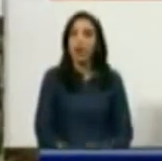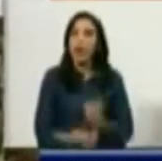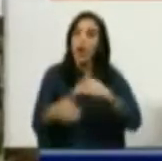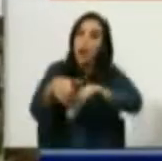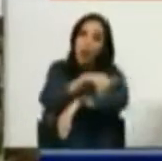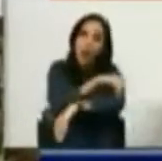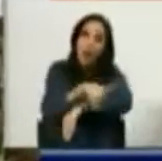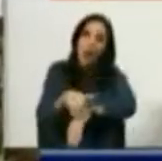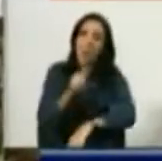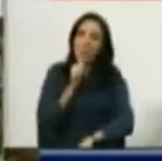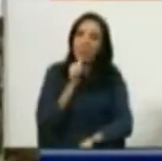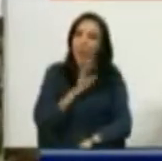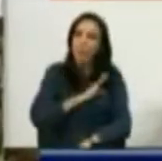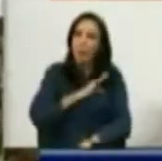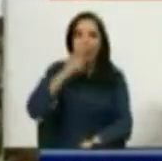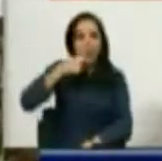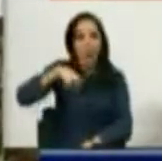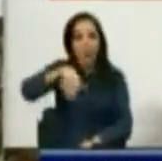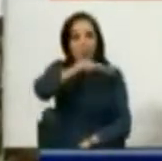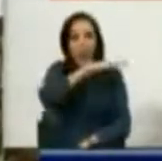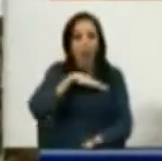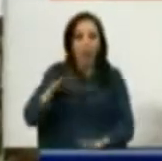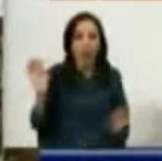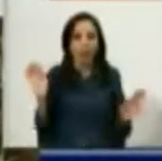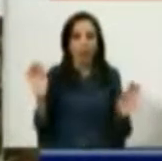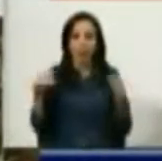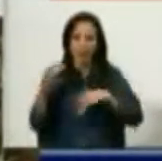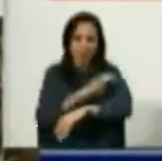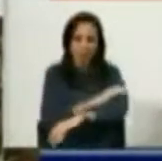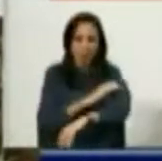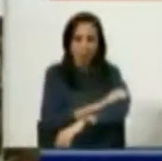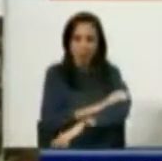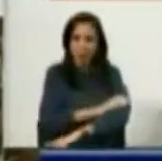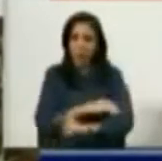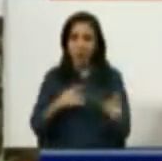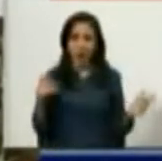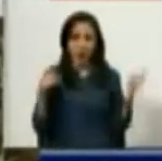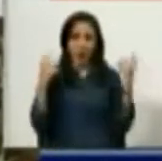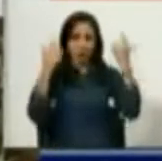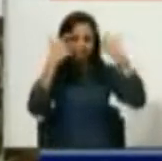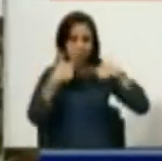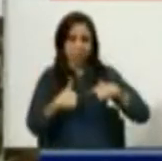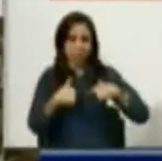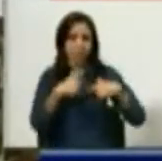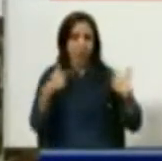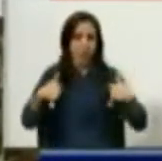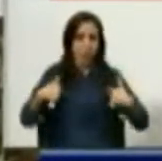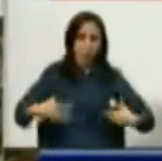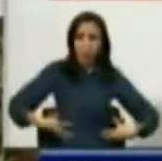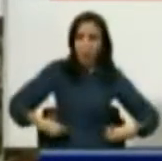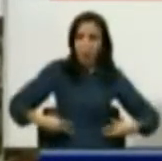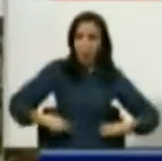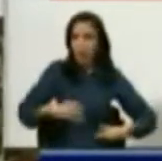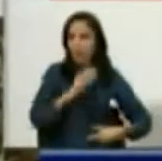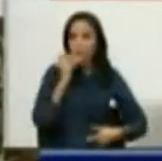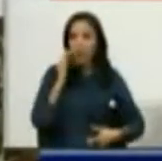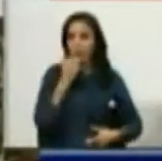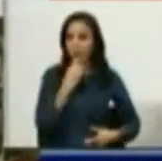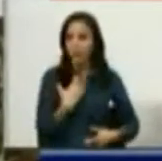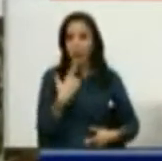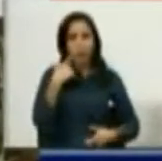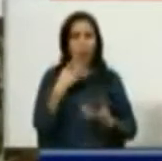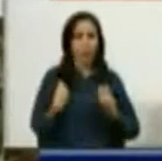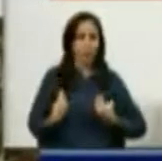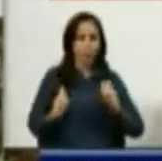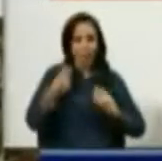son del pueblo no de esa burguesía que anda disfrazada por ahí de de ovejita ahorita y diciéndole pueblo yo estoy